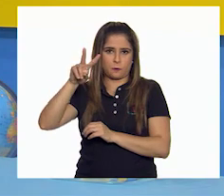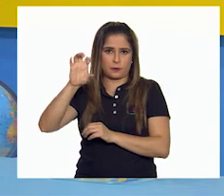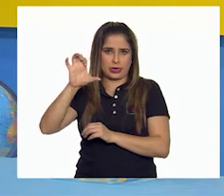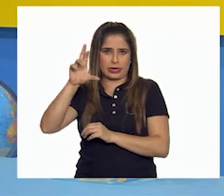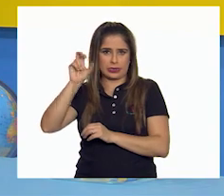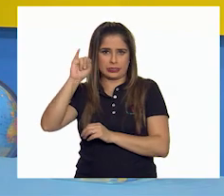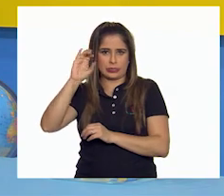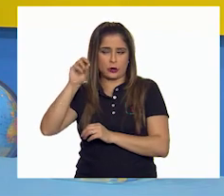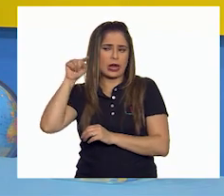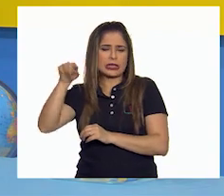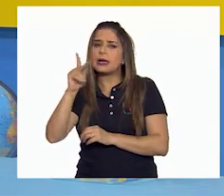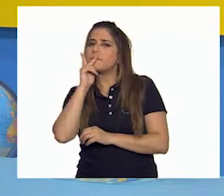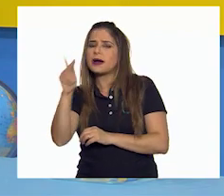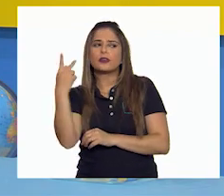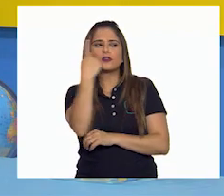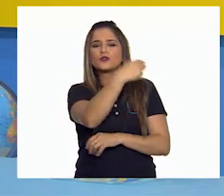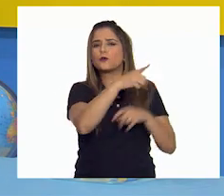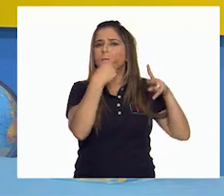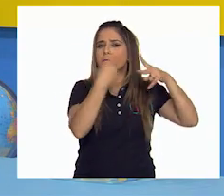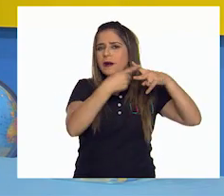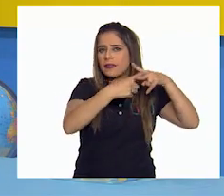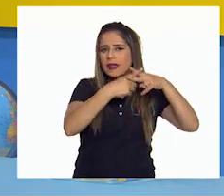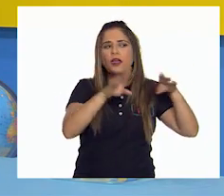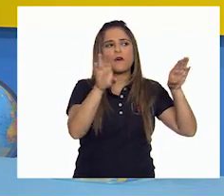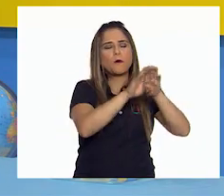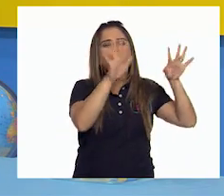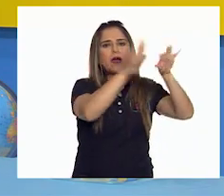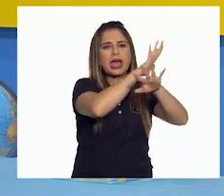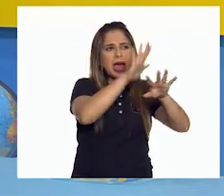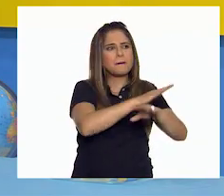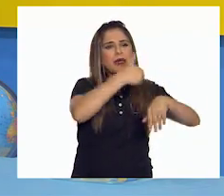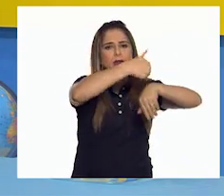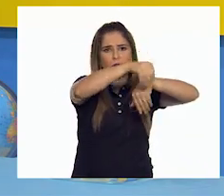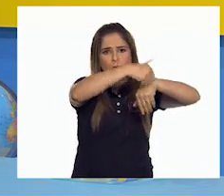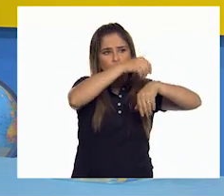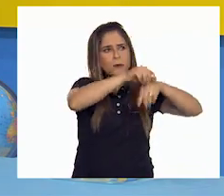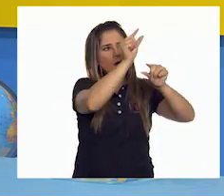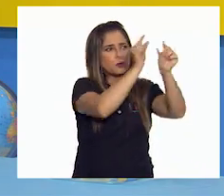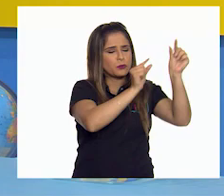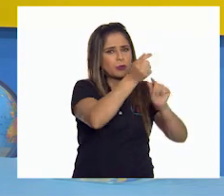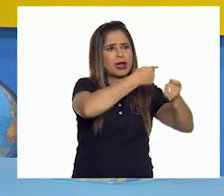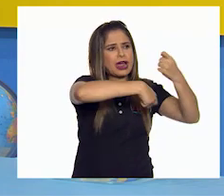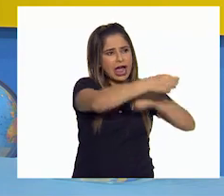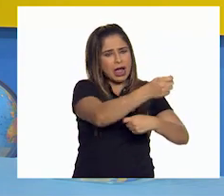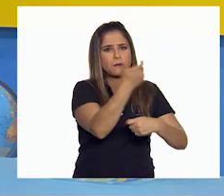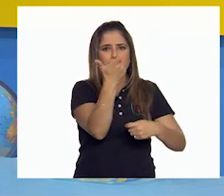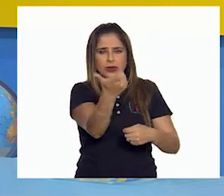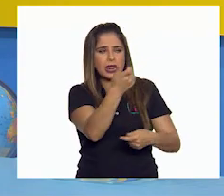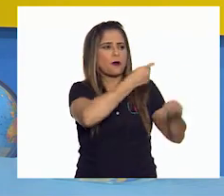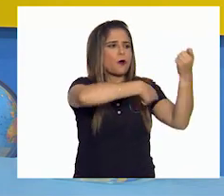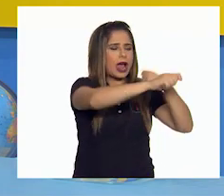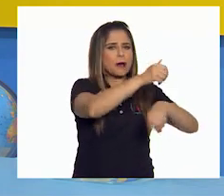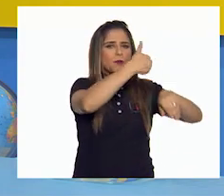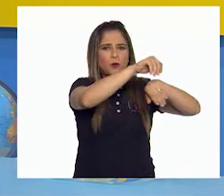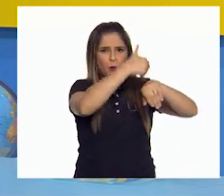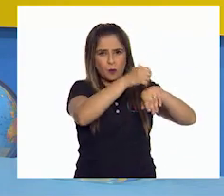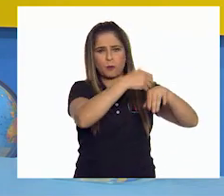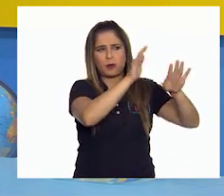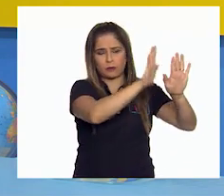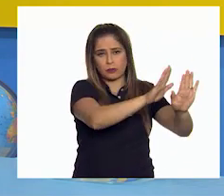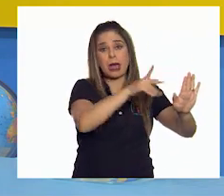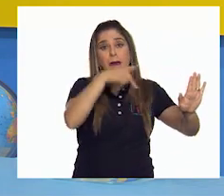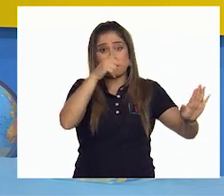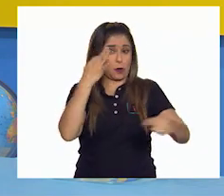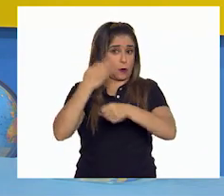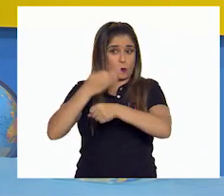las equivalencias entre diferentes unidades de medida o del valor de las monedas de diferentes países. Pero en